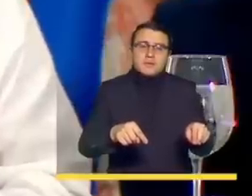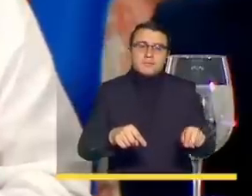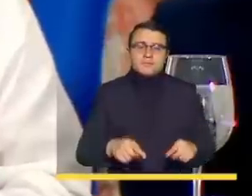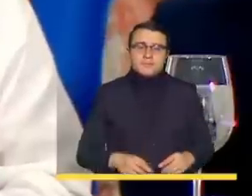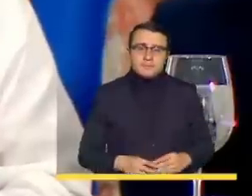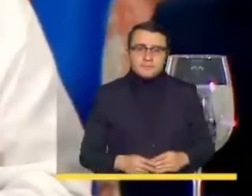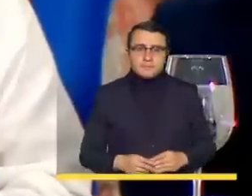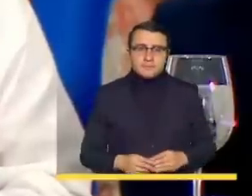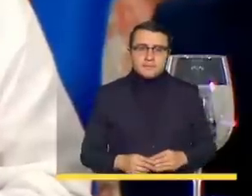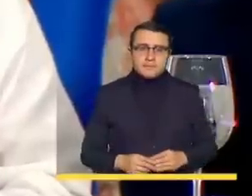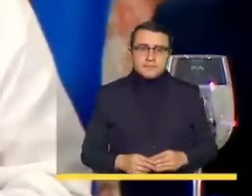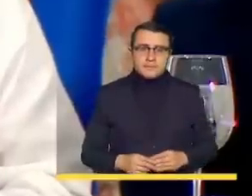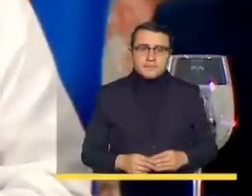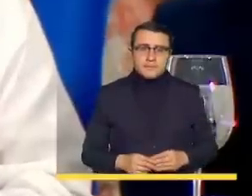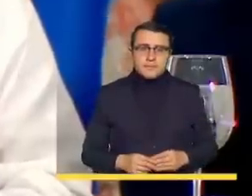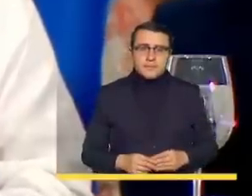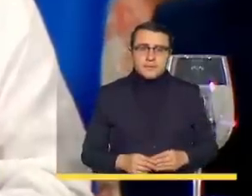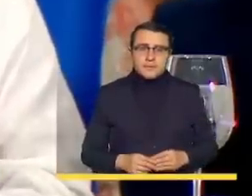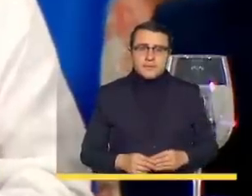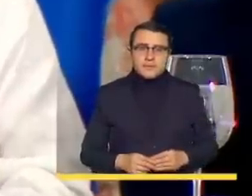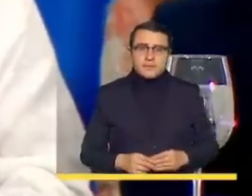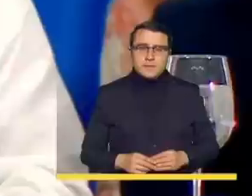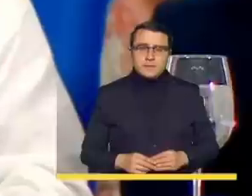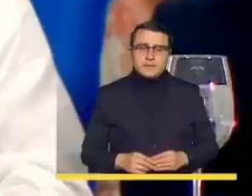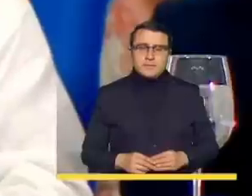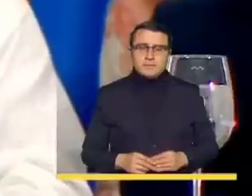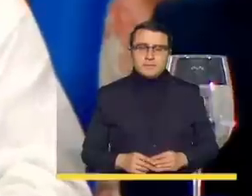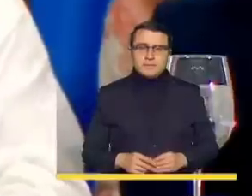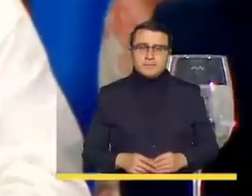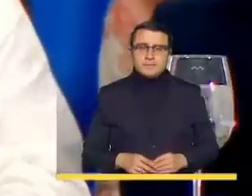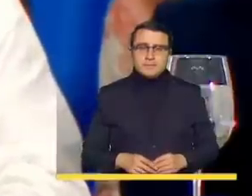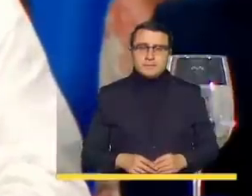buscando que